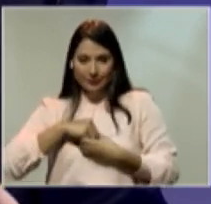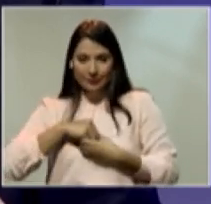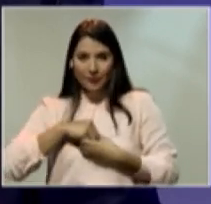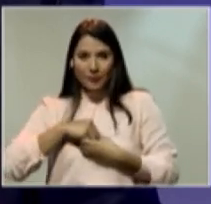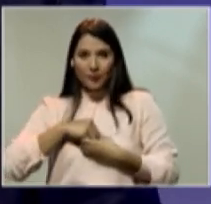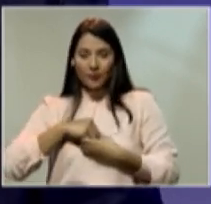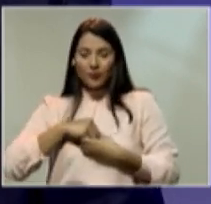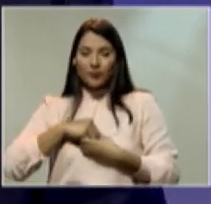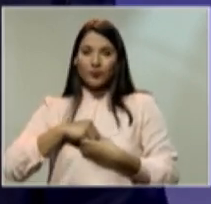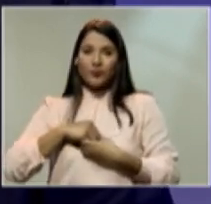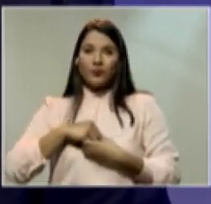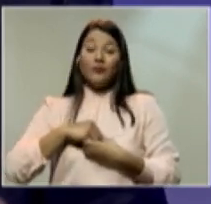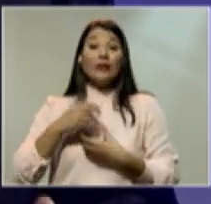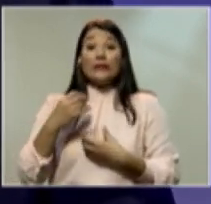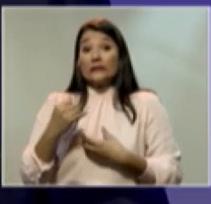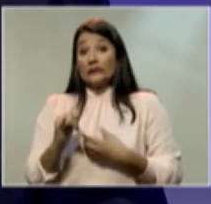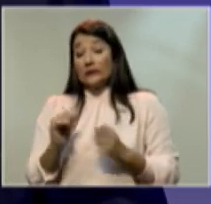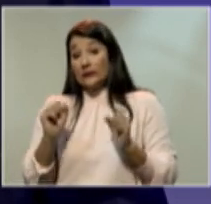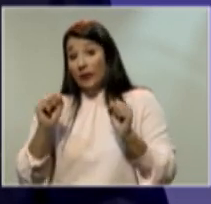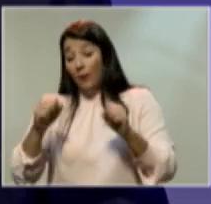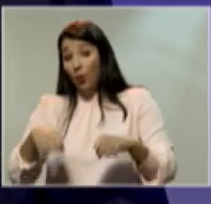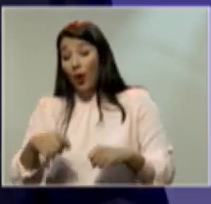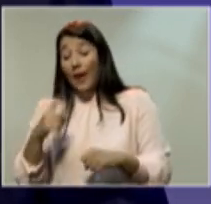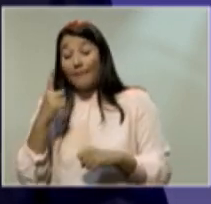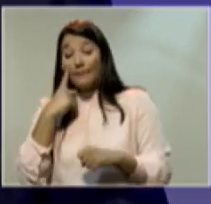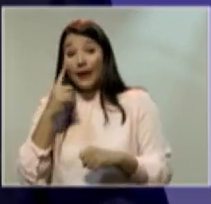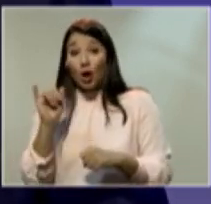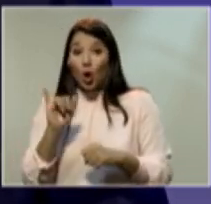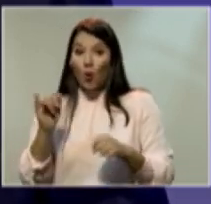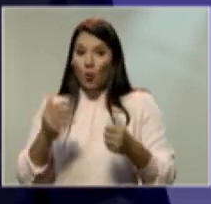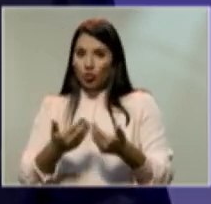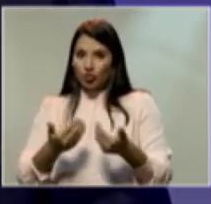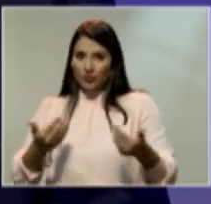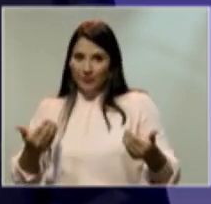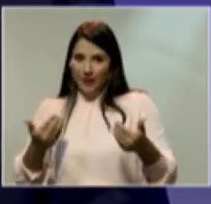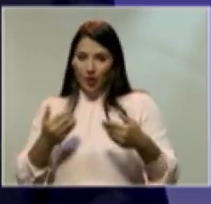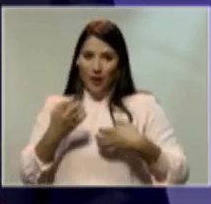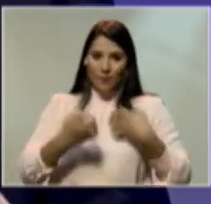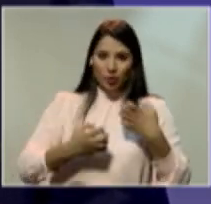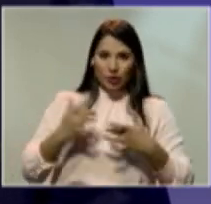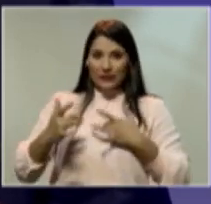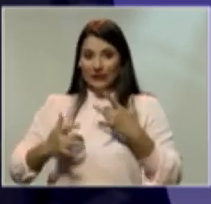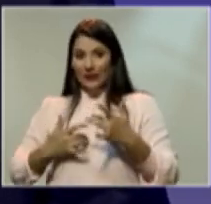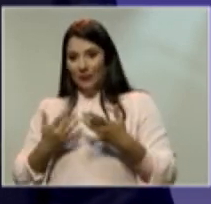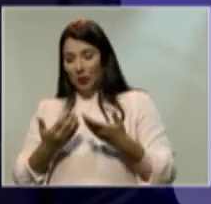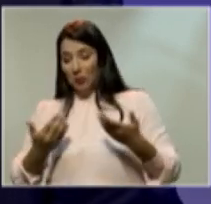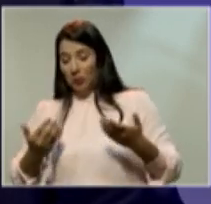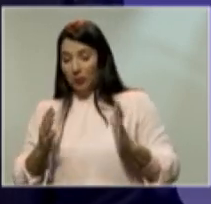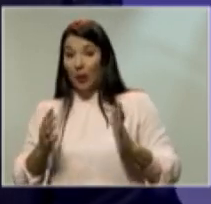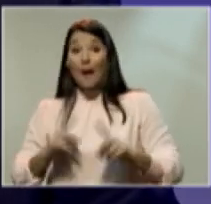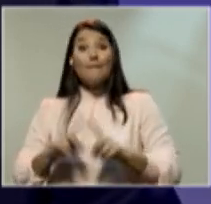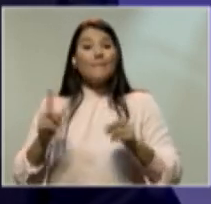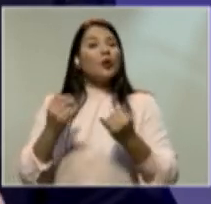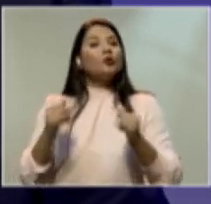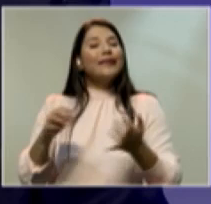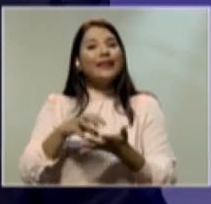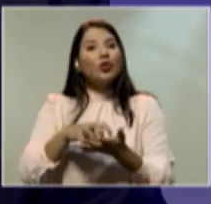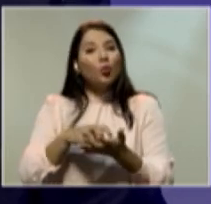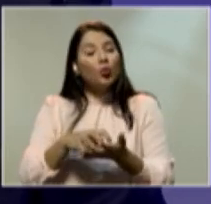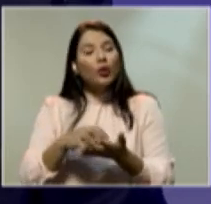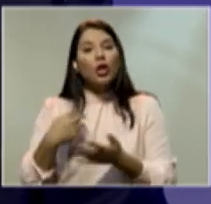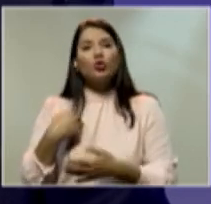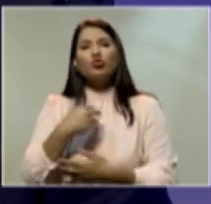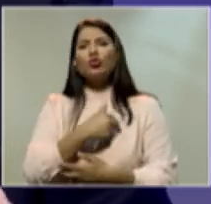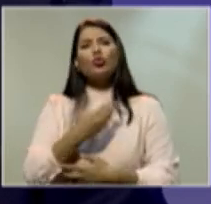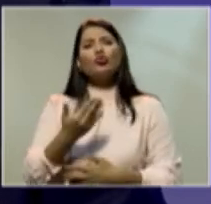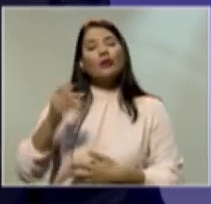ambos elementos, si es que pueden verse como separados. Pero sin duda alguna, lo que se